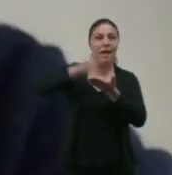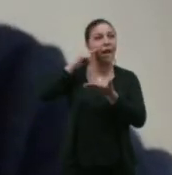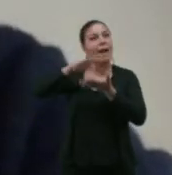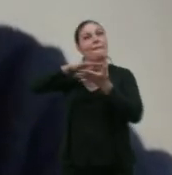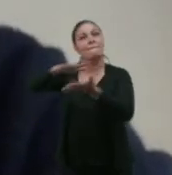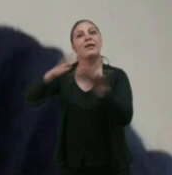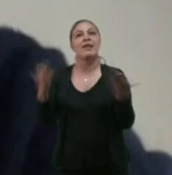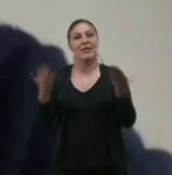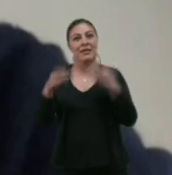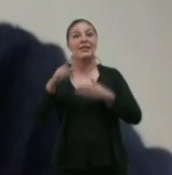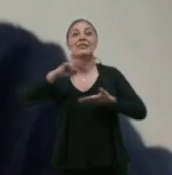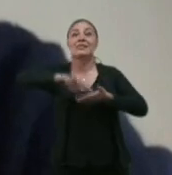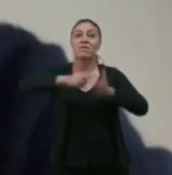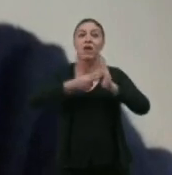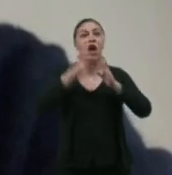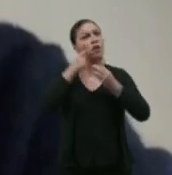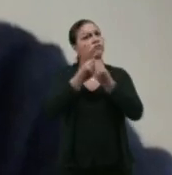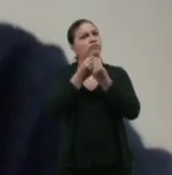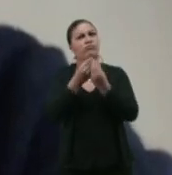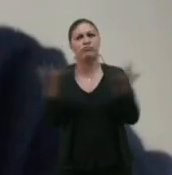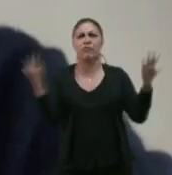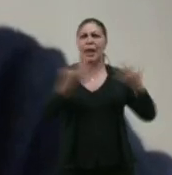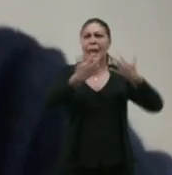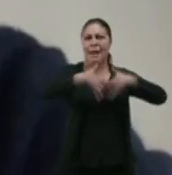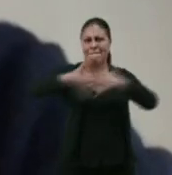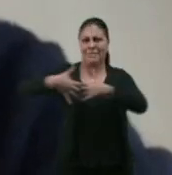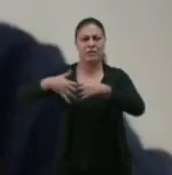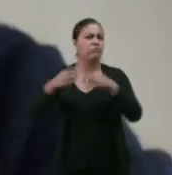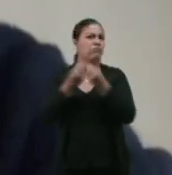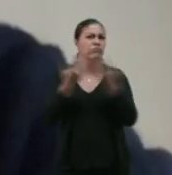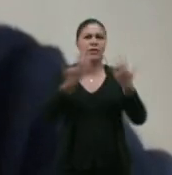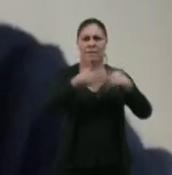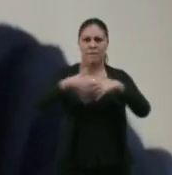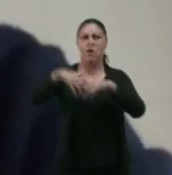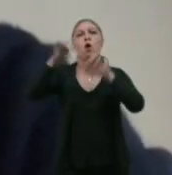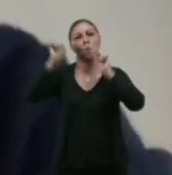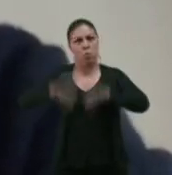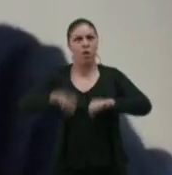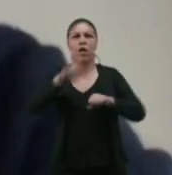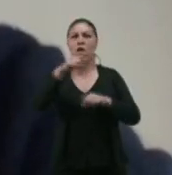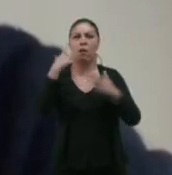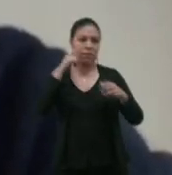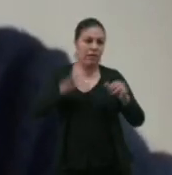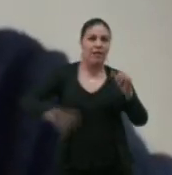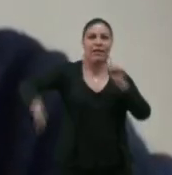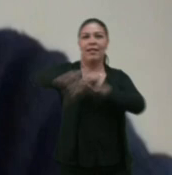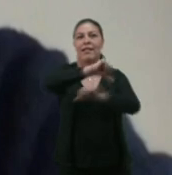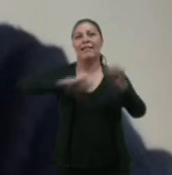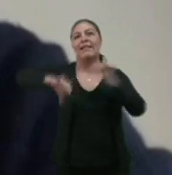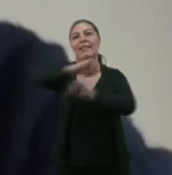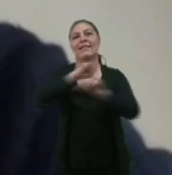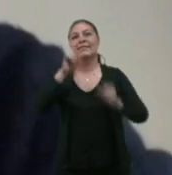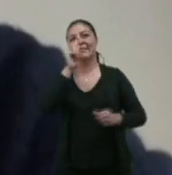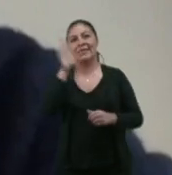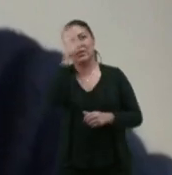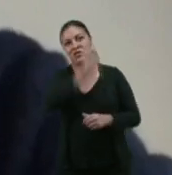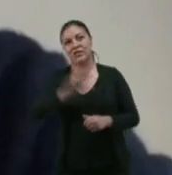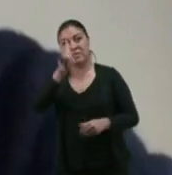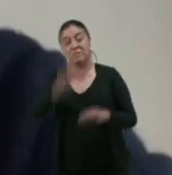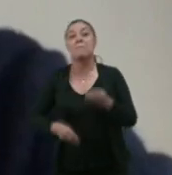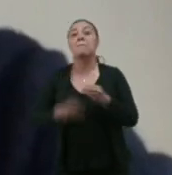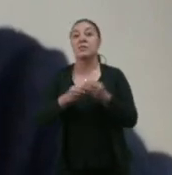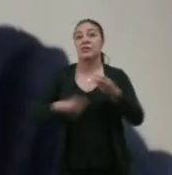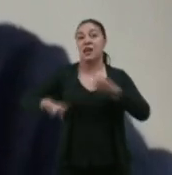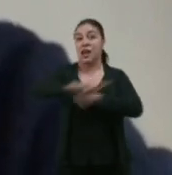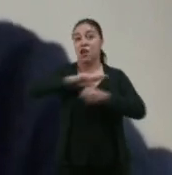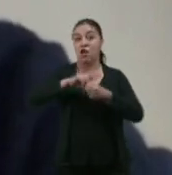cientos de miles de pequeñas empresas la posibilidad de tener un sistema de distribución nacional y muchas veces regional que es muy